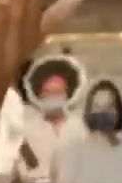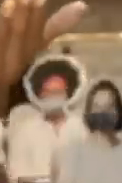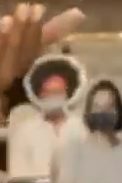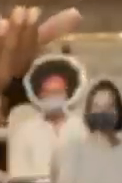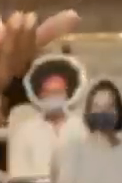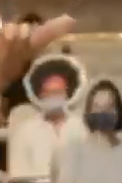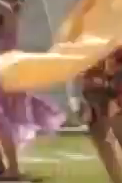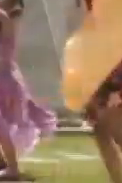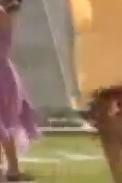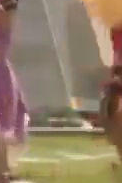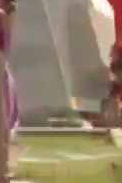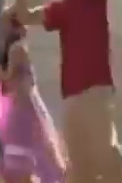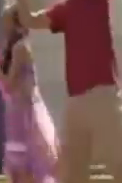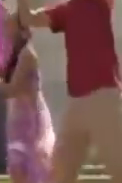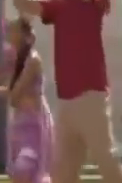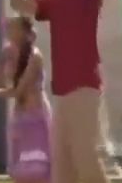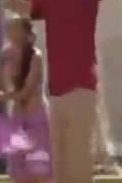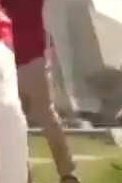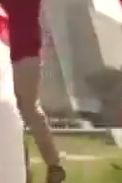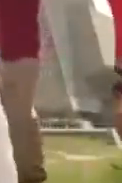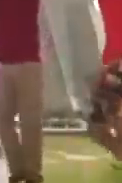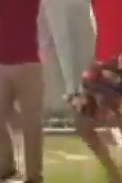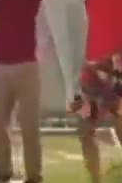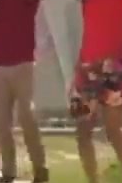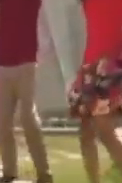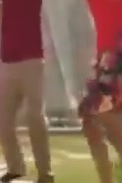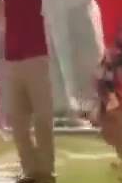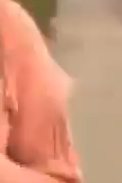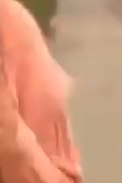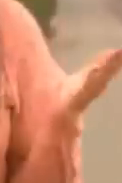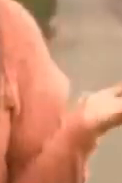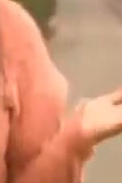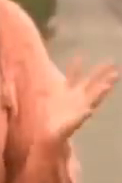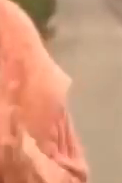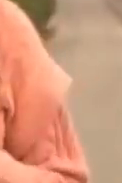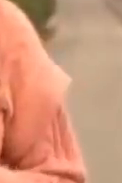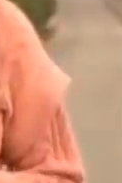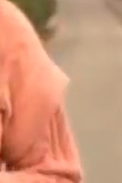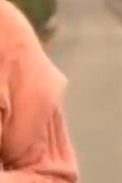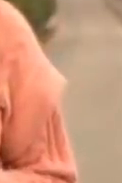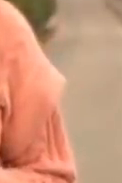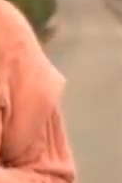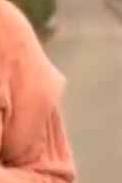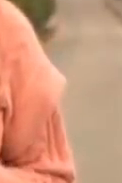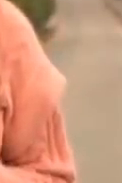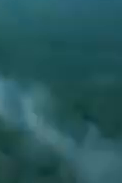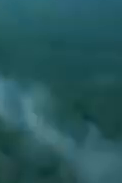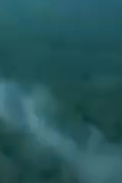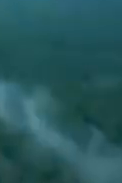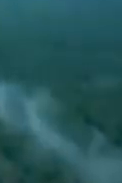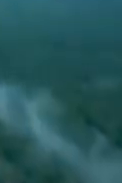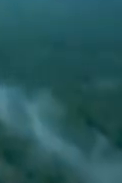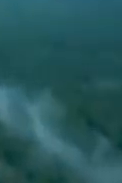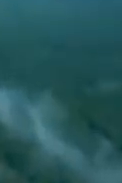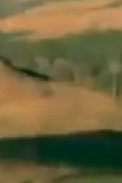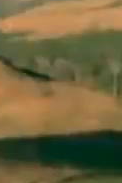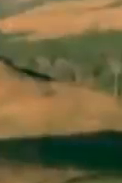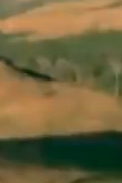Somos una vitrina cultural. Pueblo consciente que sale adelante. Somos una vitrina de bellezas naturales.